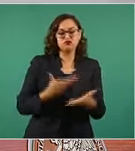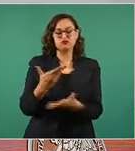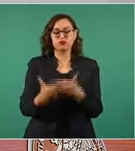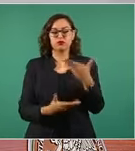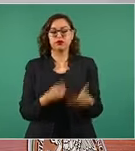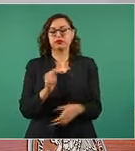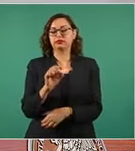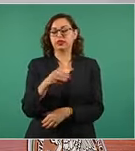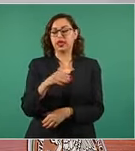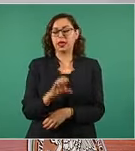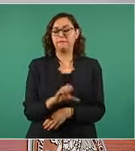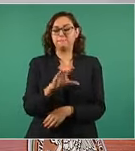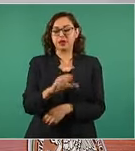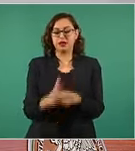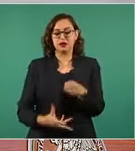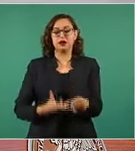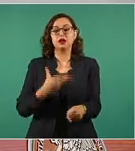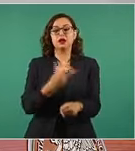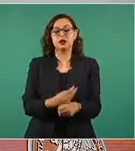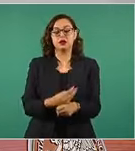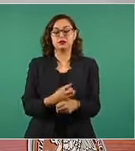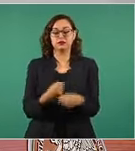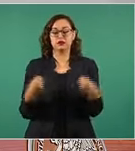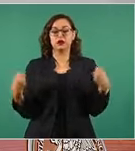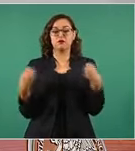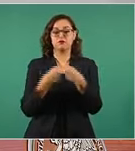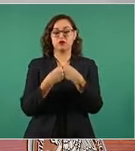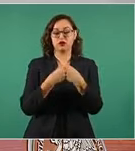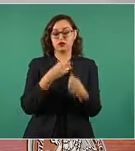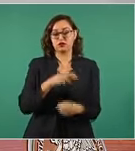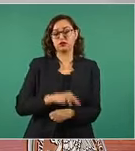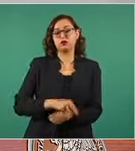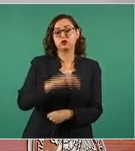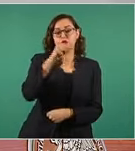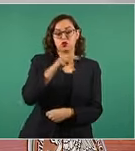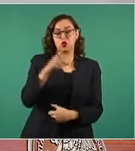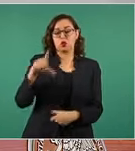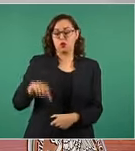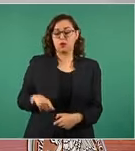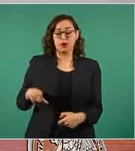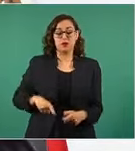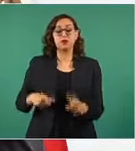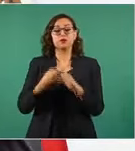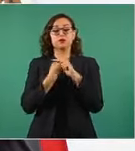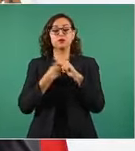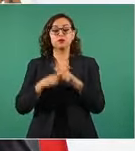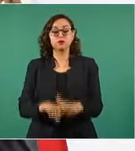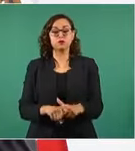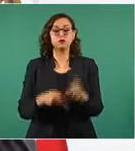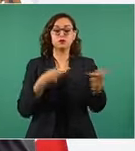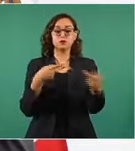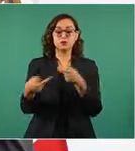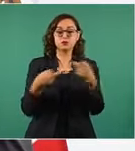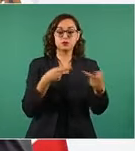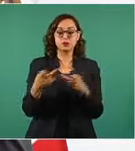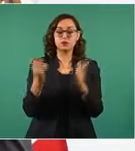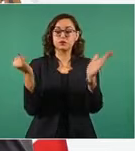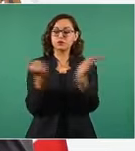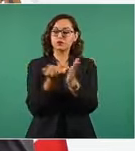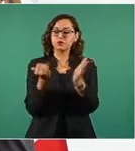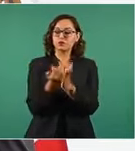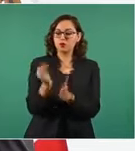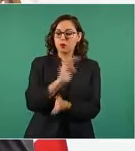en la franja fronteriza del norte. Desde el comienzo del gobierno se puso en práctica una estrategia de estímulos